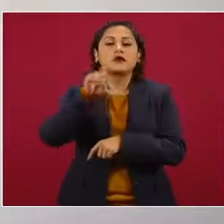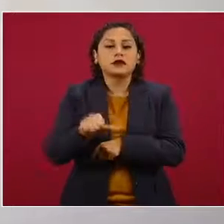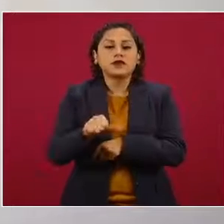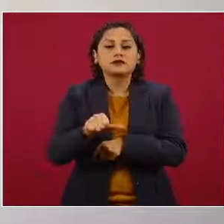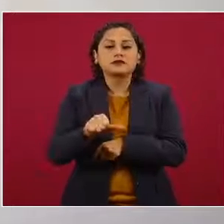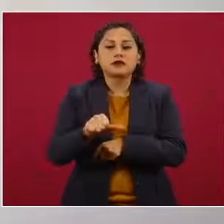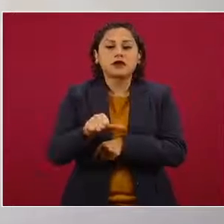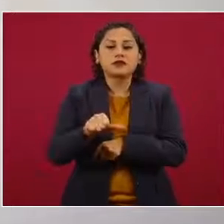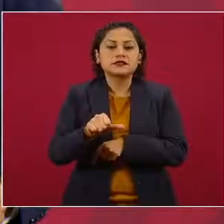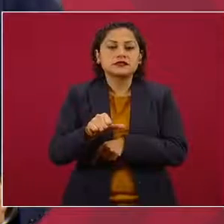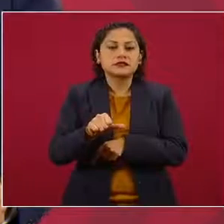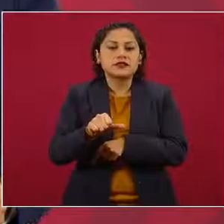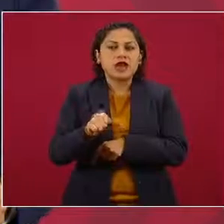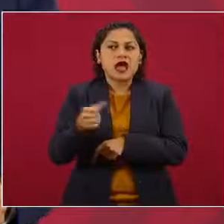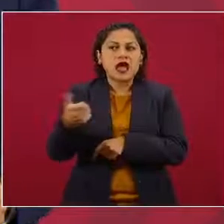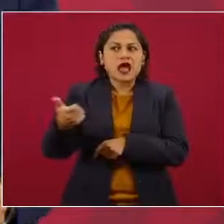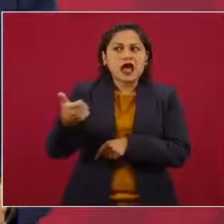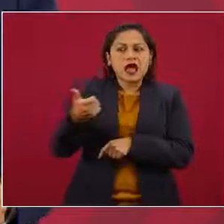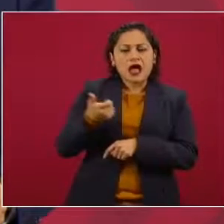A través de,